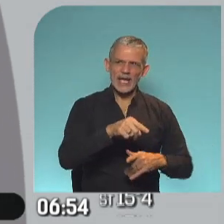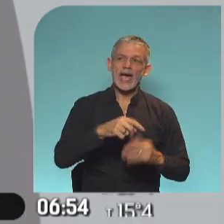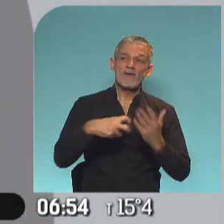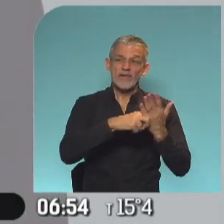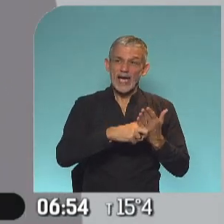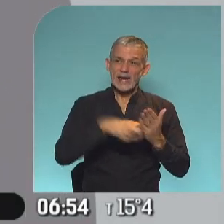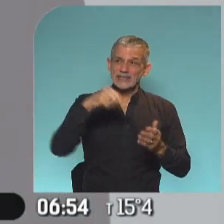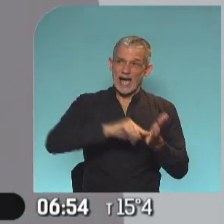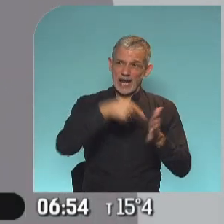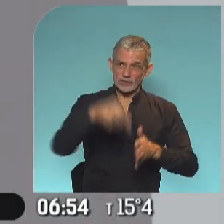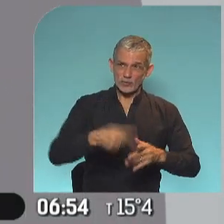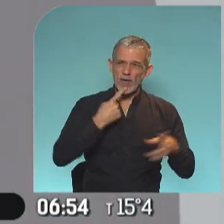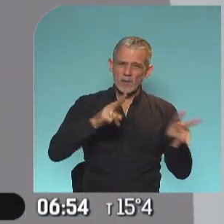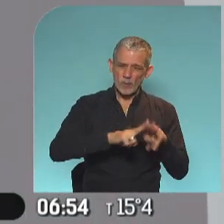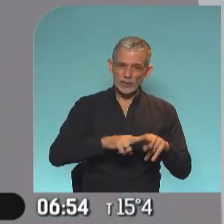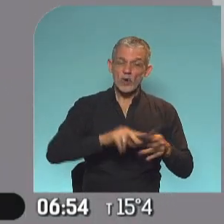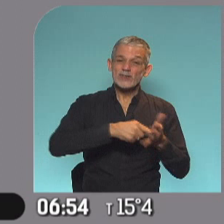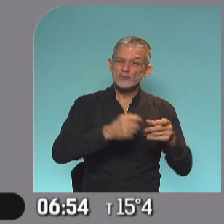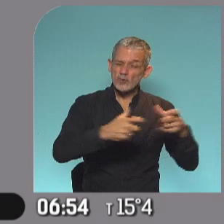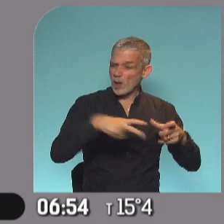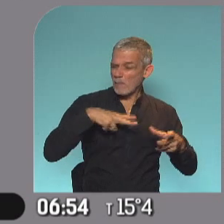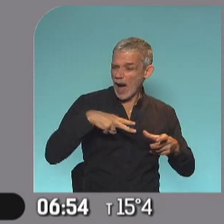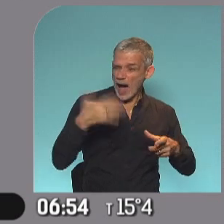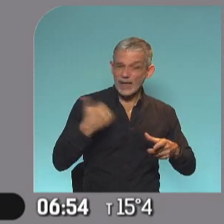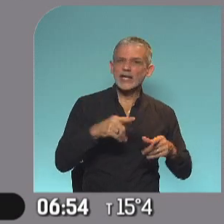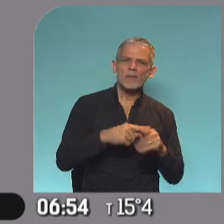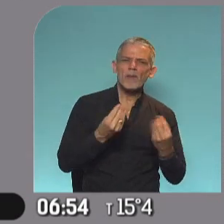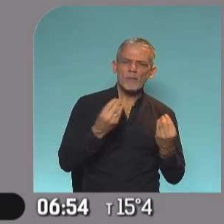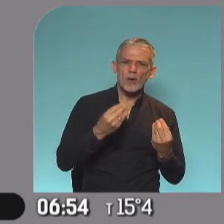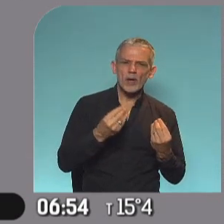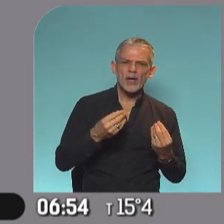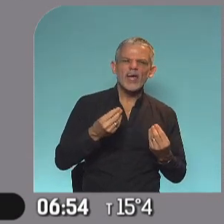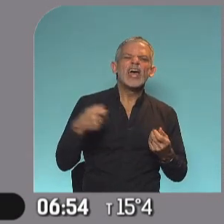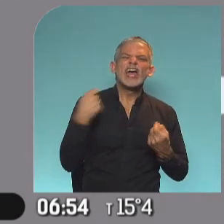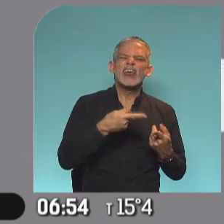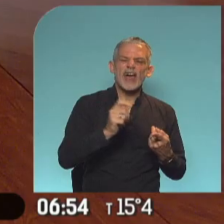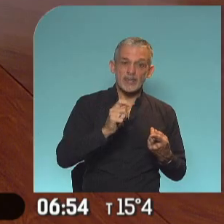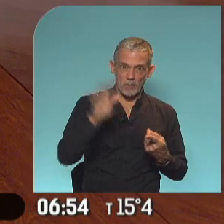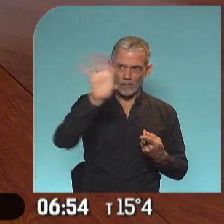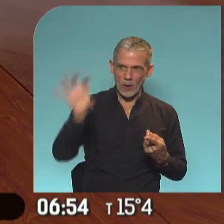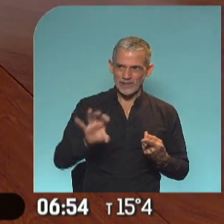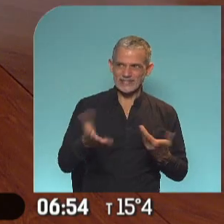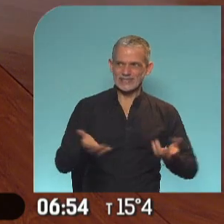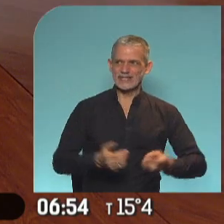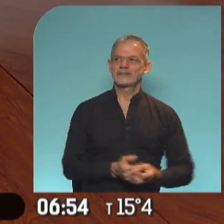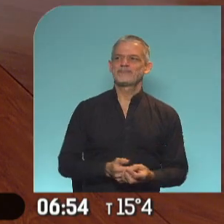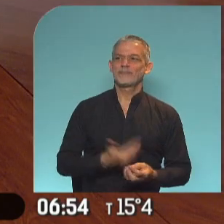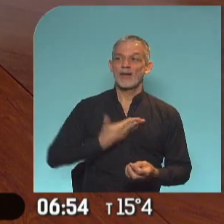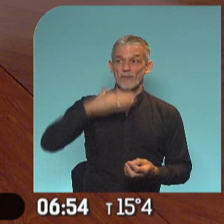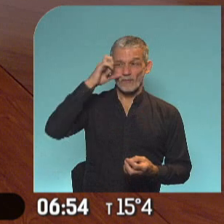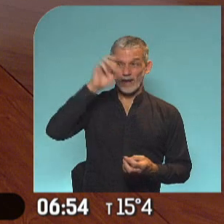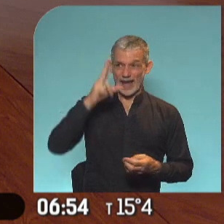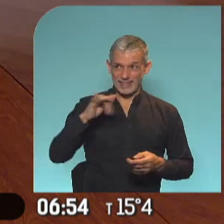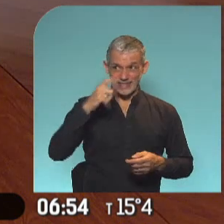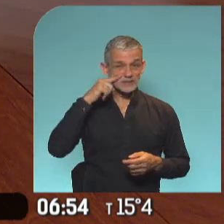ciudad más rica del país, a expensas del resto de las provincias. Pero nos quedamos con esto último porque Alberto Fernández, el presidente, se